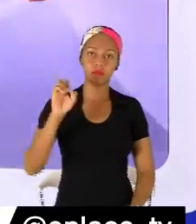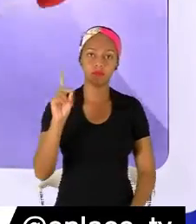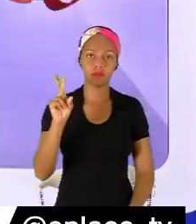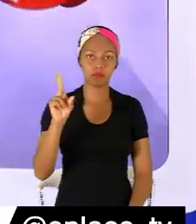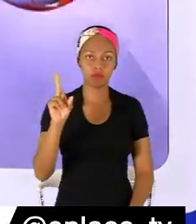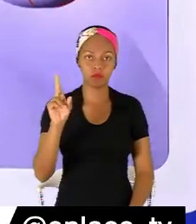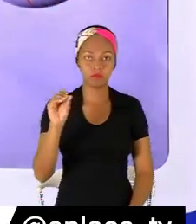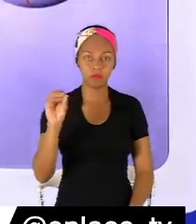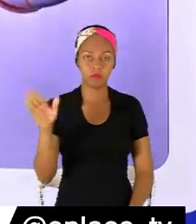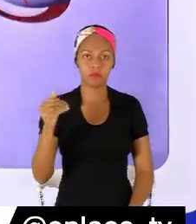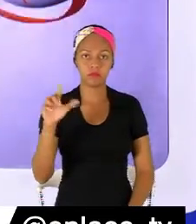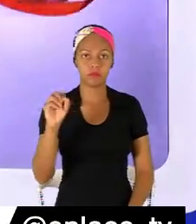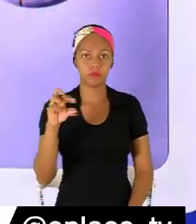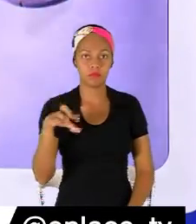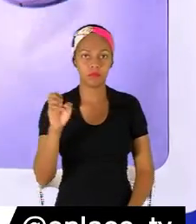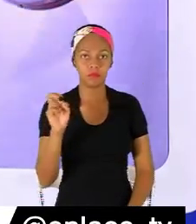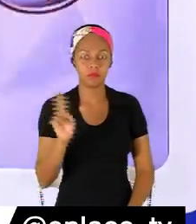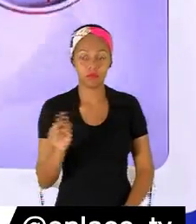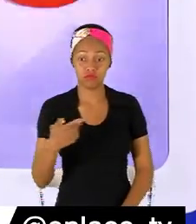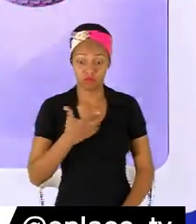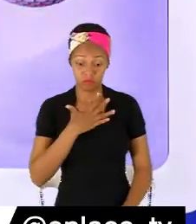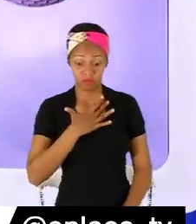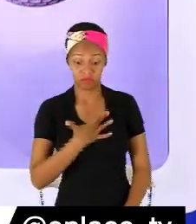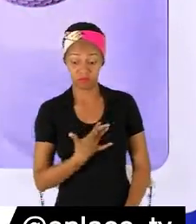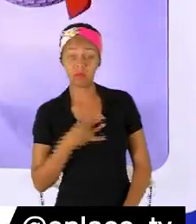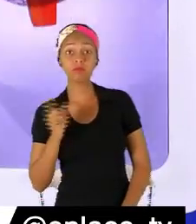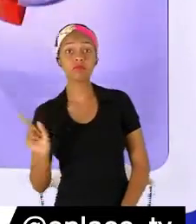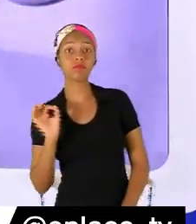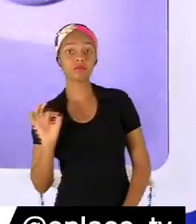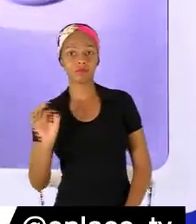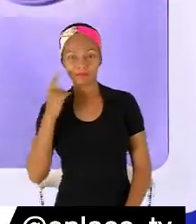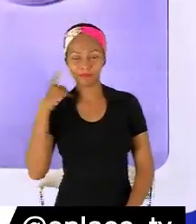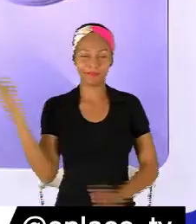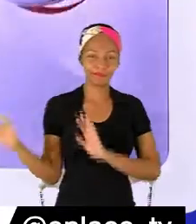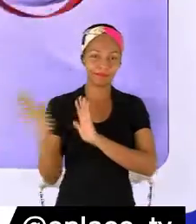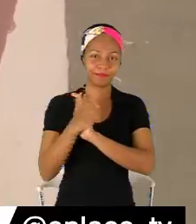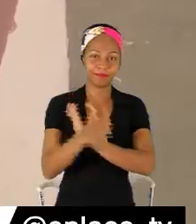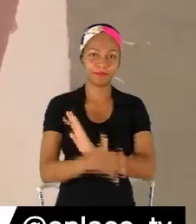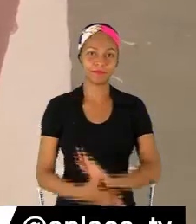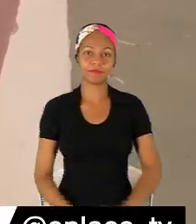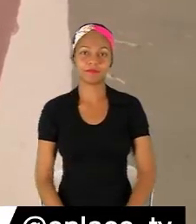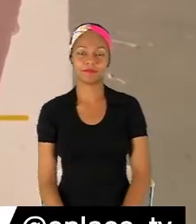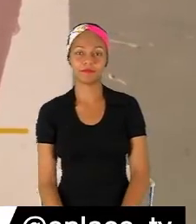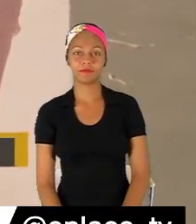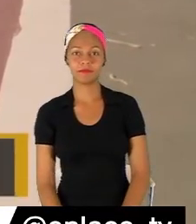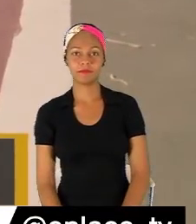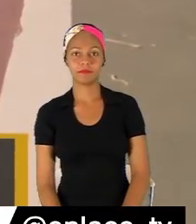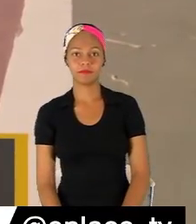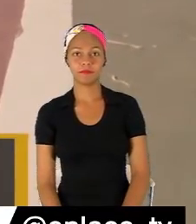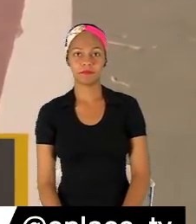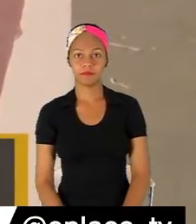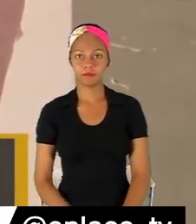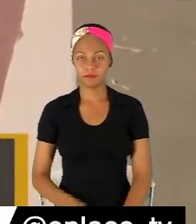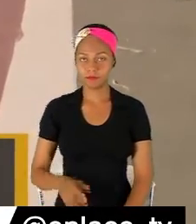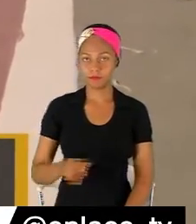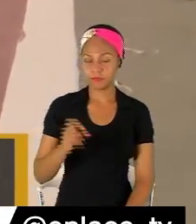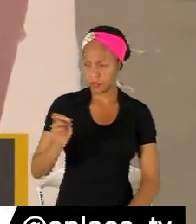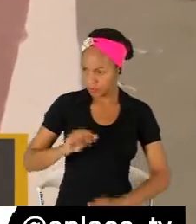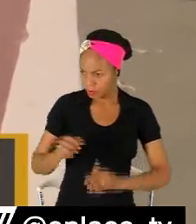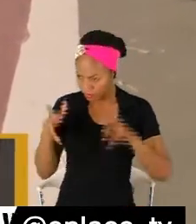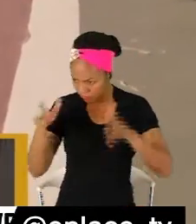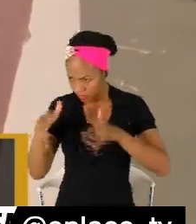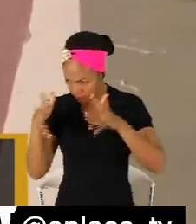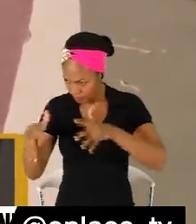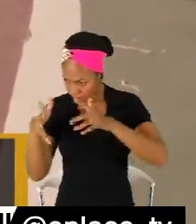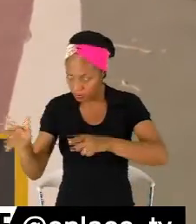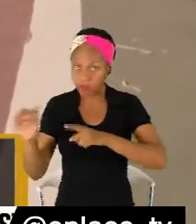patinadores trajeron buena cosecha de medallas para Barranca Bermeja. Para el preparador de los corredores, el balance en la capital